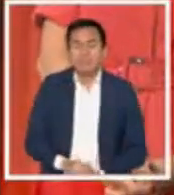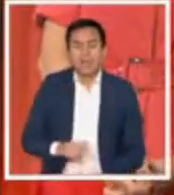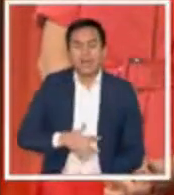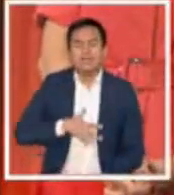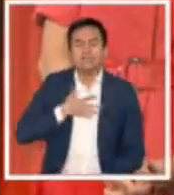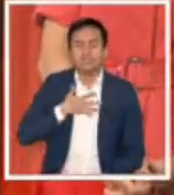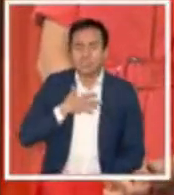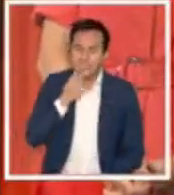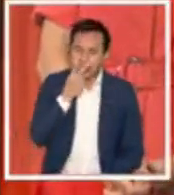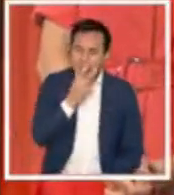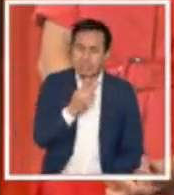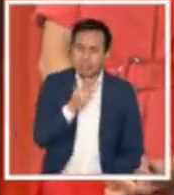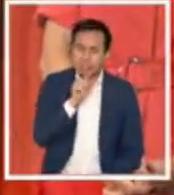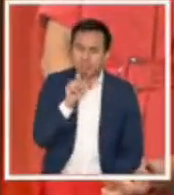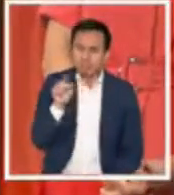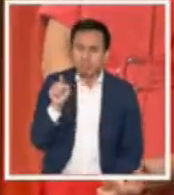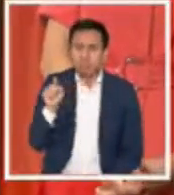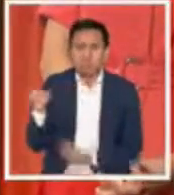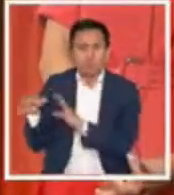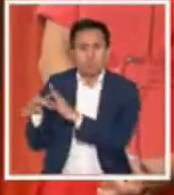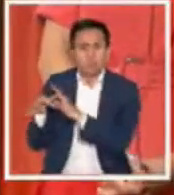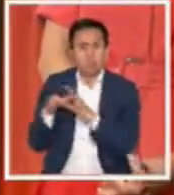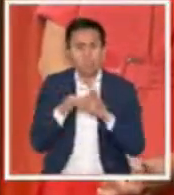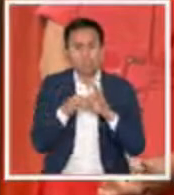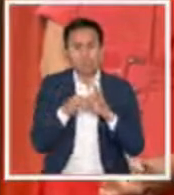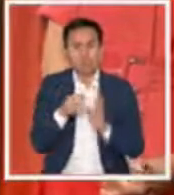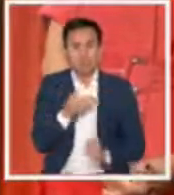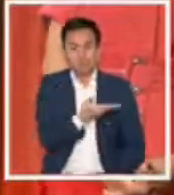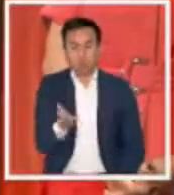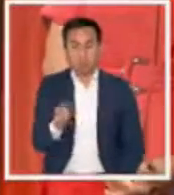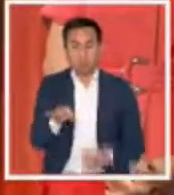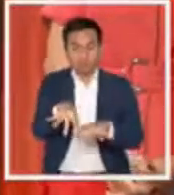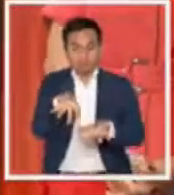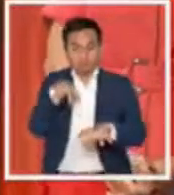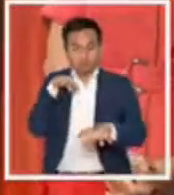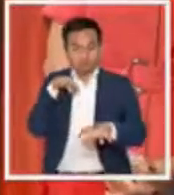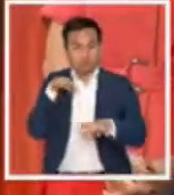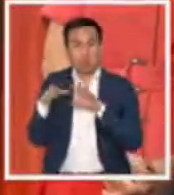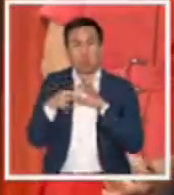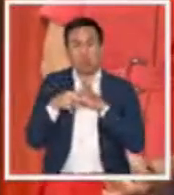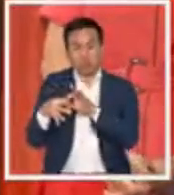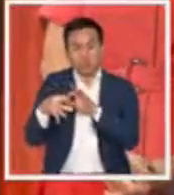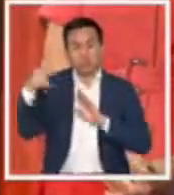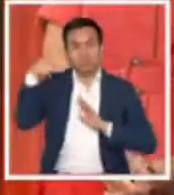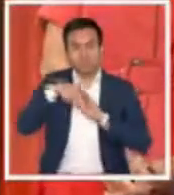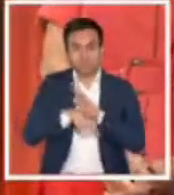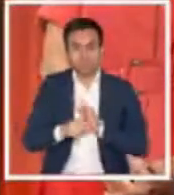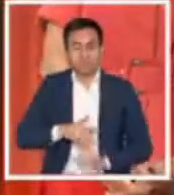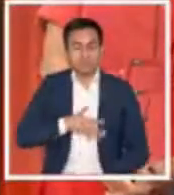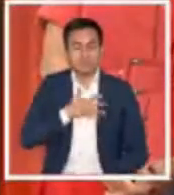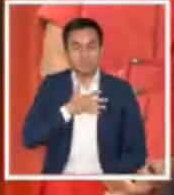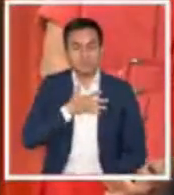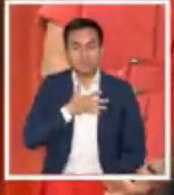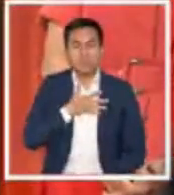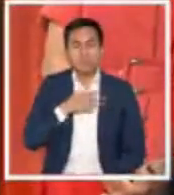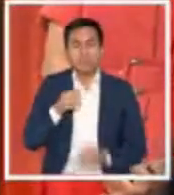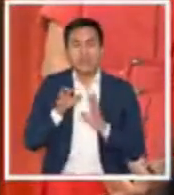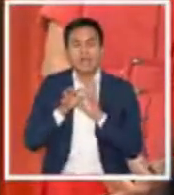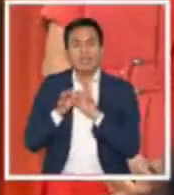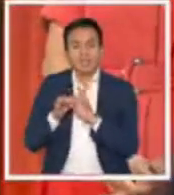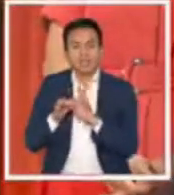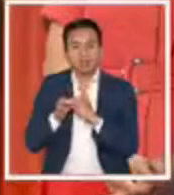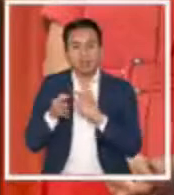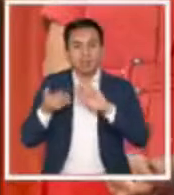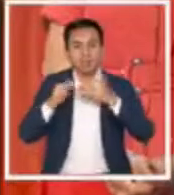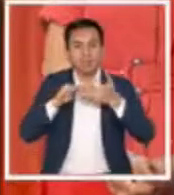Siento que los motivos por los cuales ustedes están aquí nos unen profundamente. Y le agradezco a